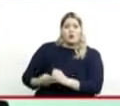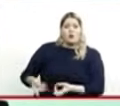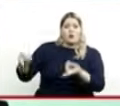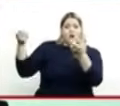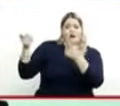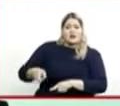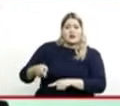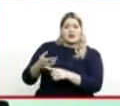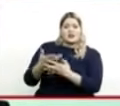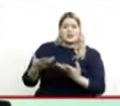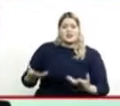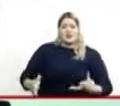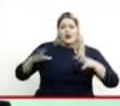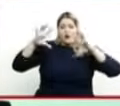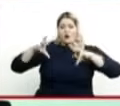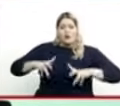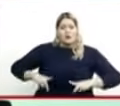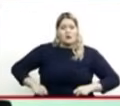tenía paralizado.